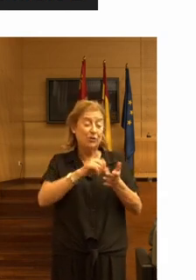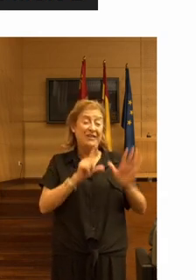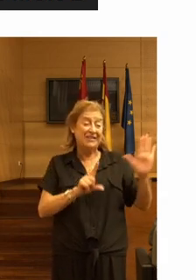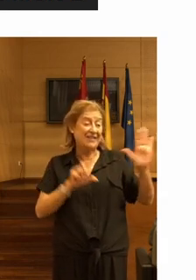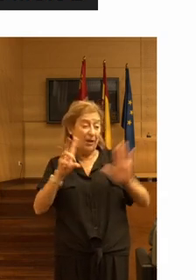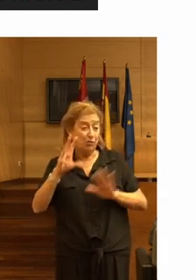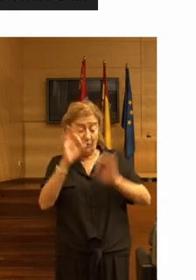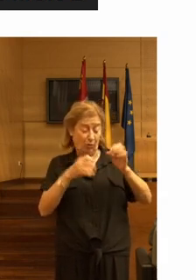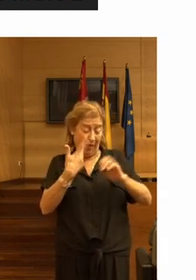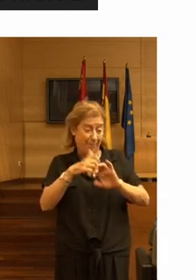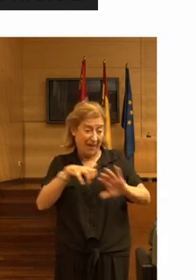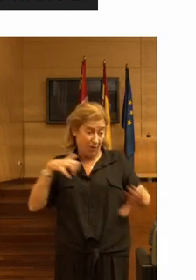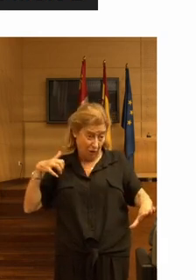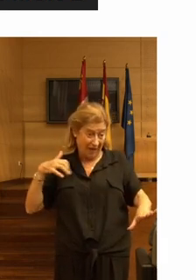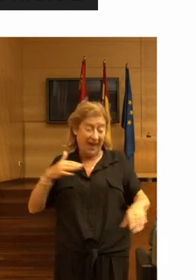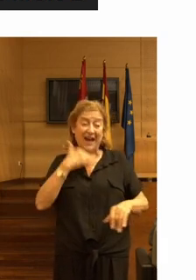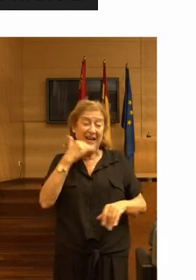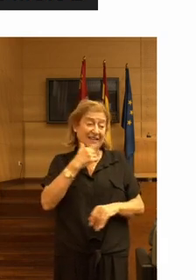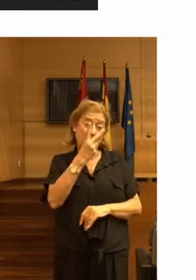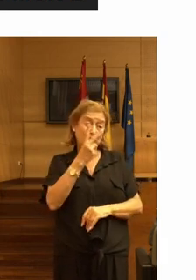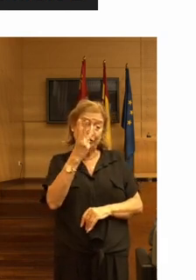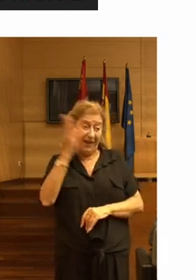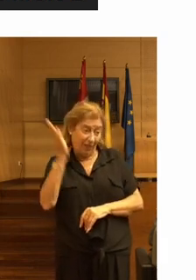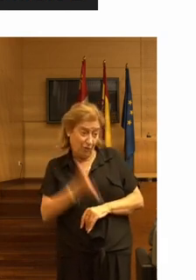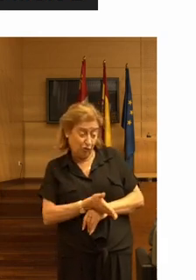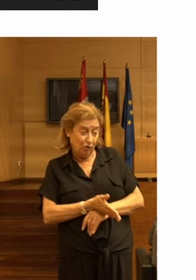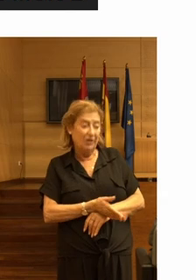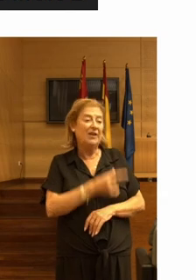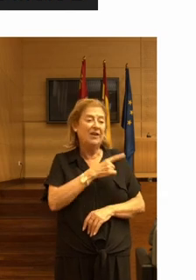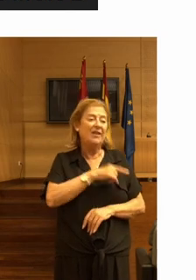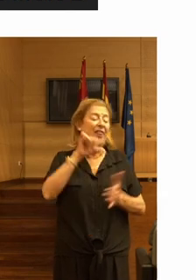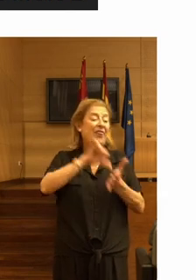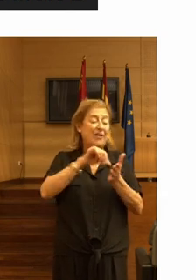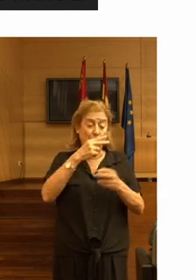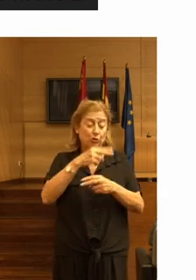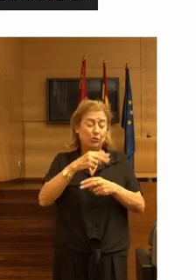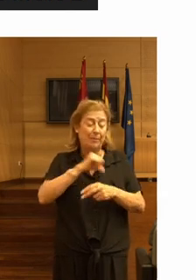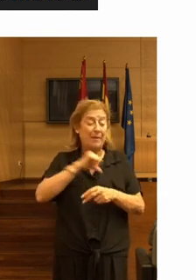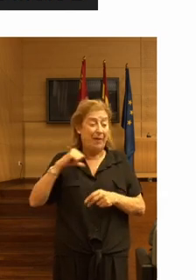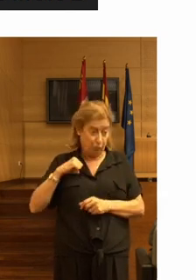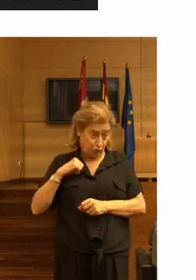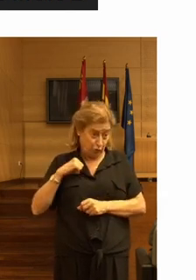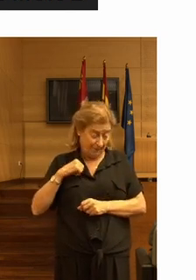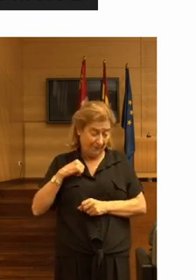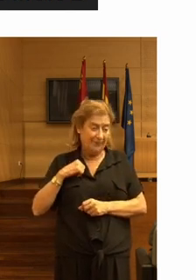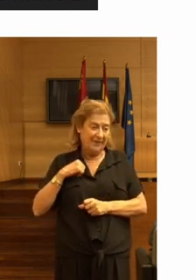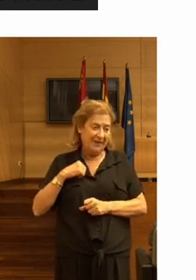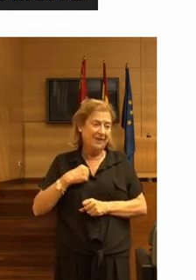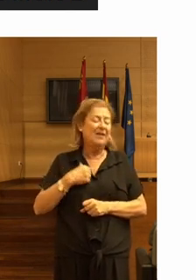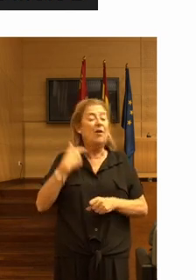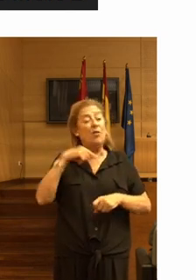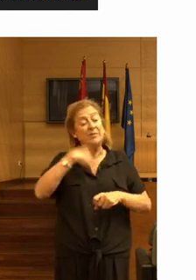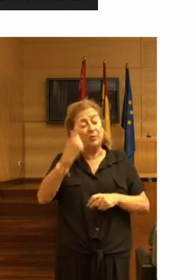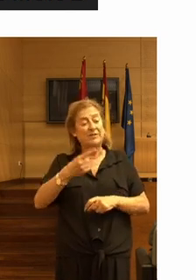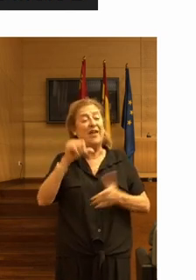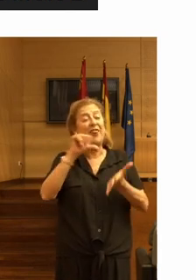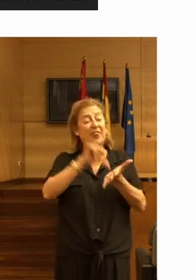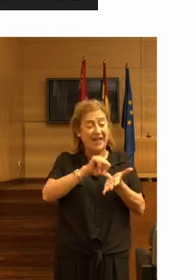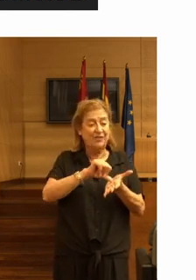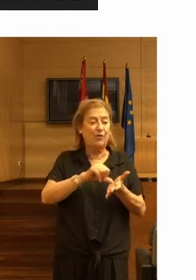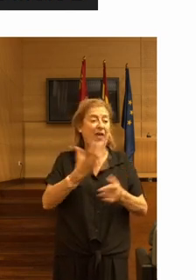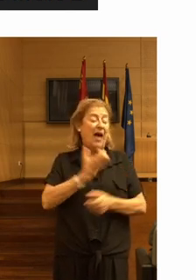68%, una amplia mayoría, prácticamente dos tercios, son centros privados, seguido por centros